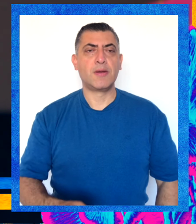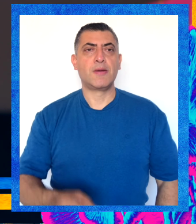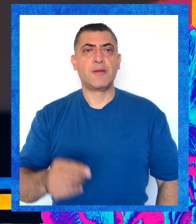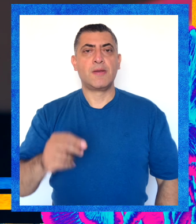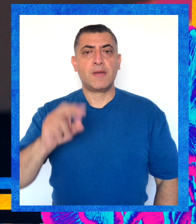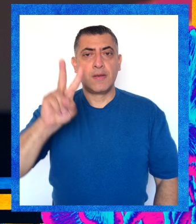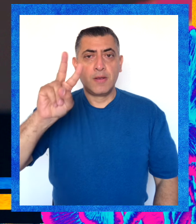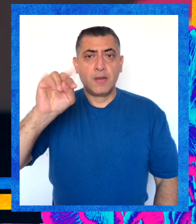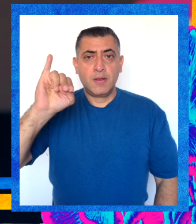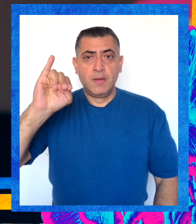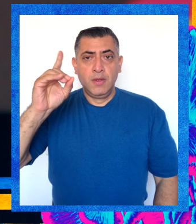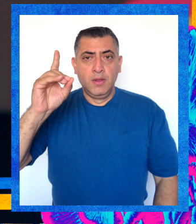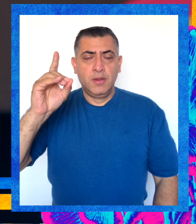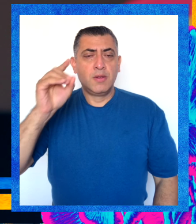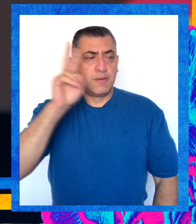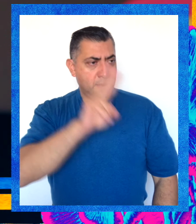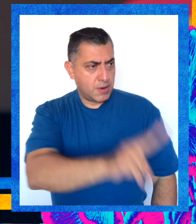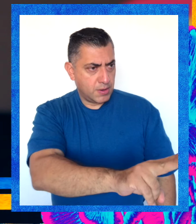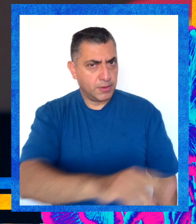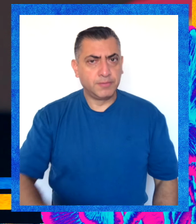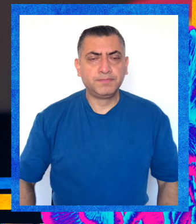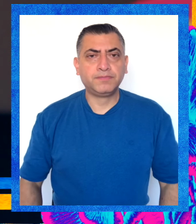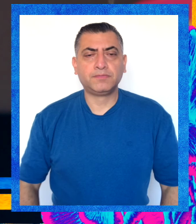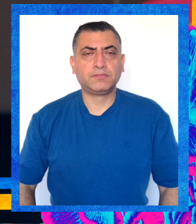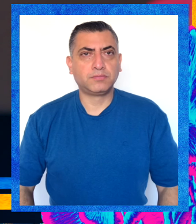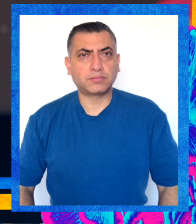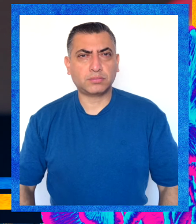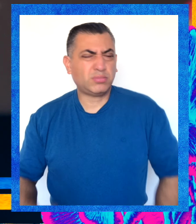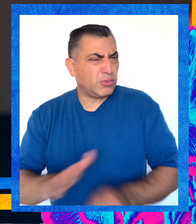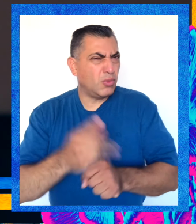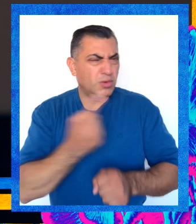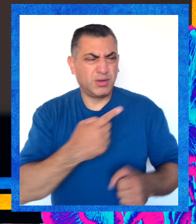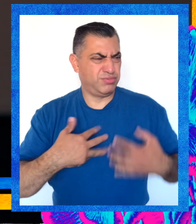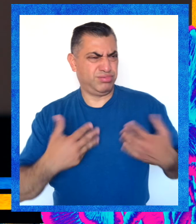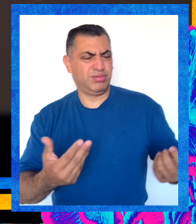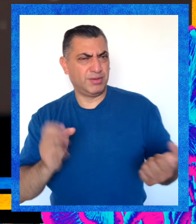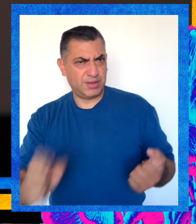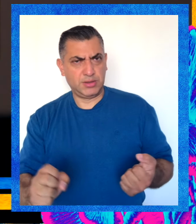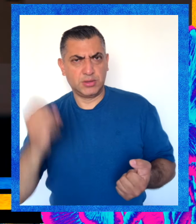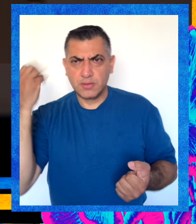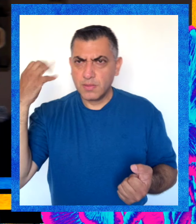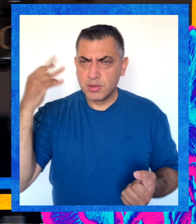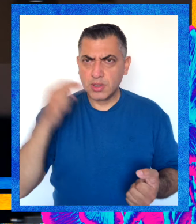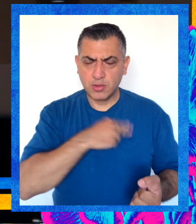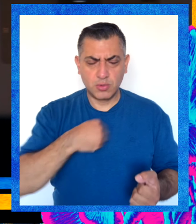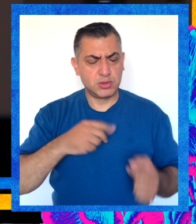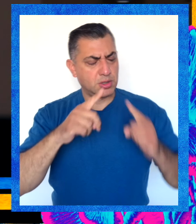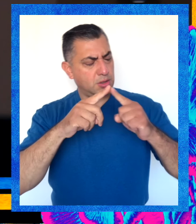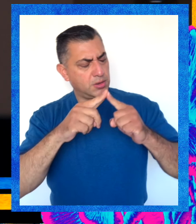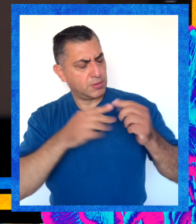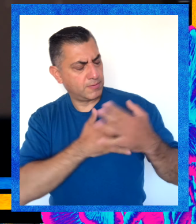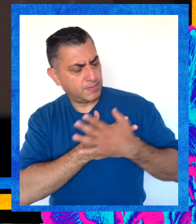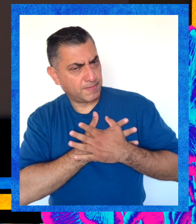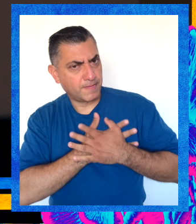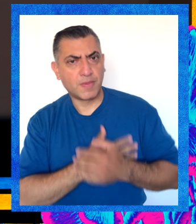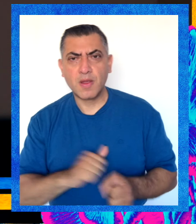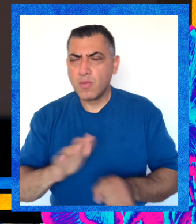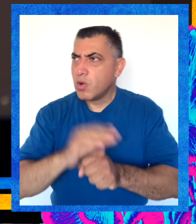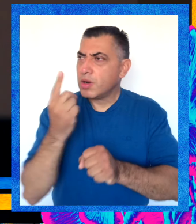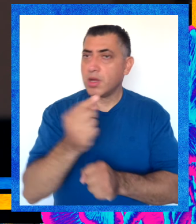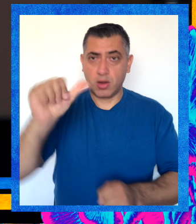verdadera porque se nos ocurrió o se me ocurrió llevar esta serie de mensajes a nuestra querida iglesia por una